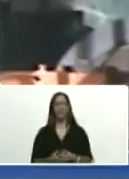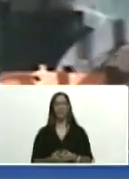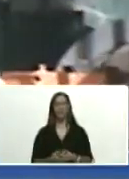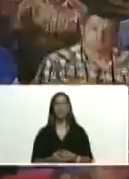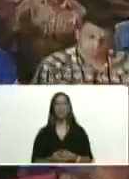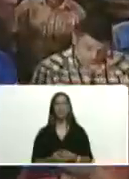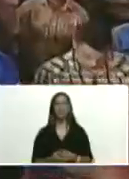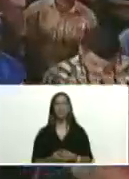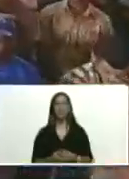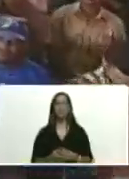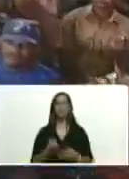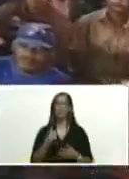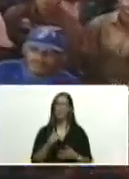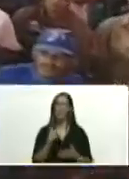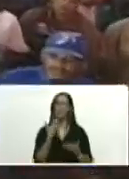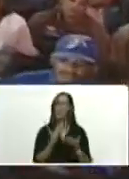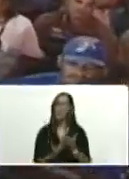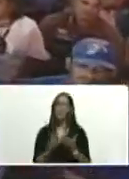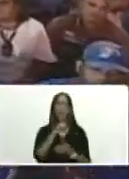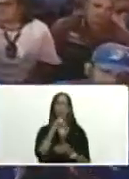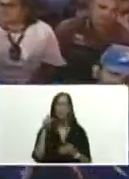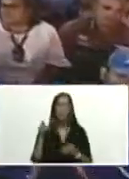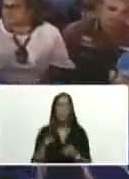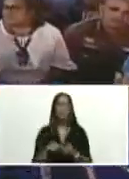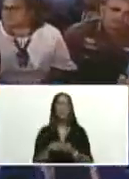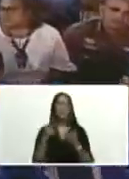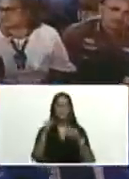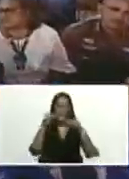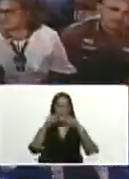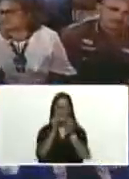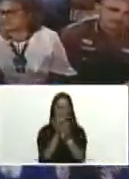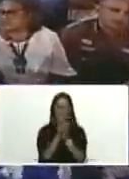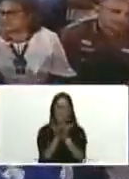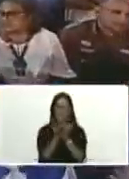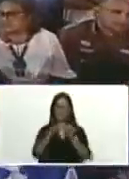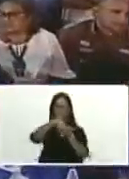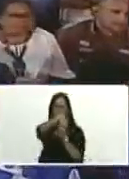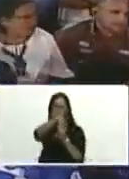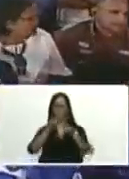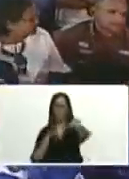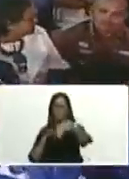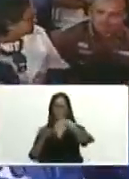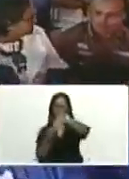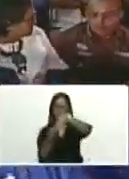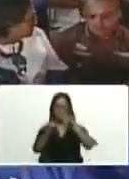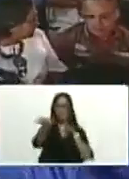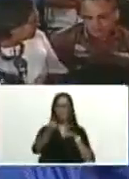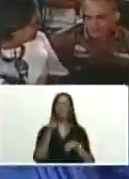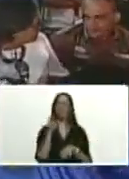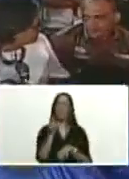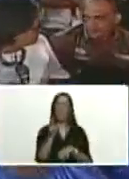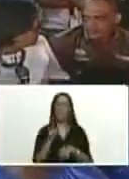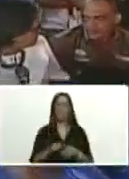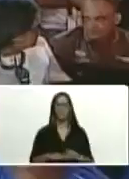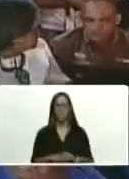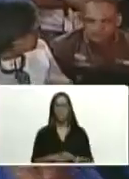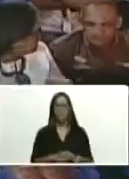Por eso yo le pido a ustedes que destrocen este manual lo destruyen con su crítica